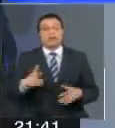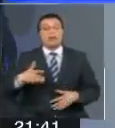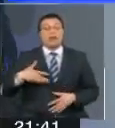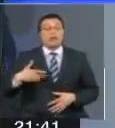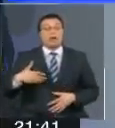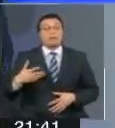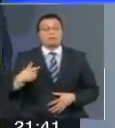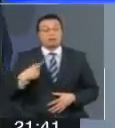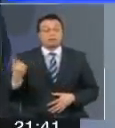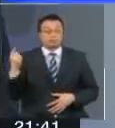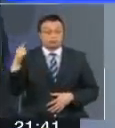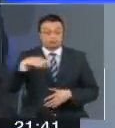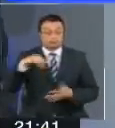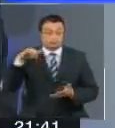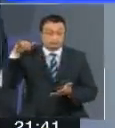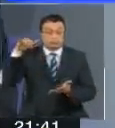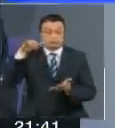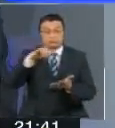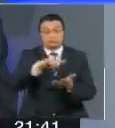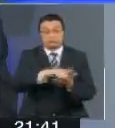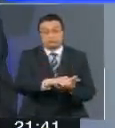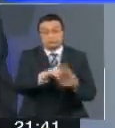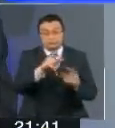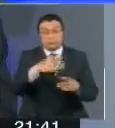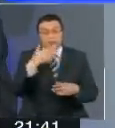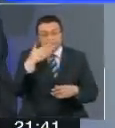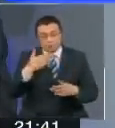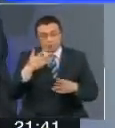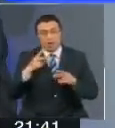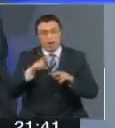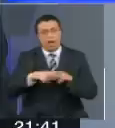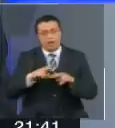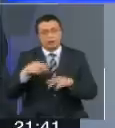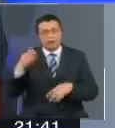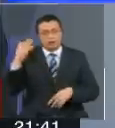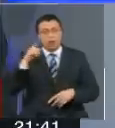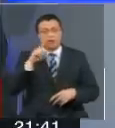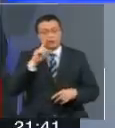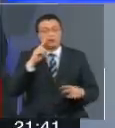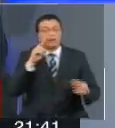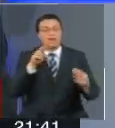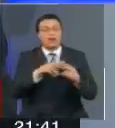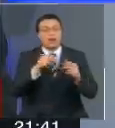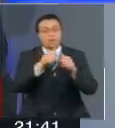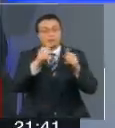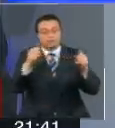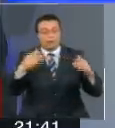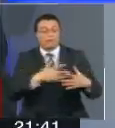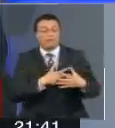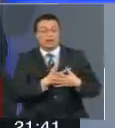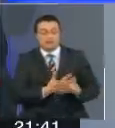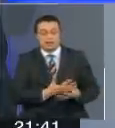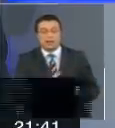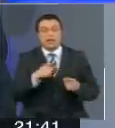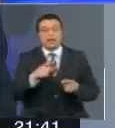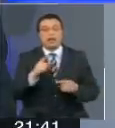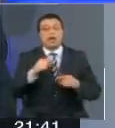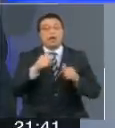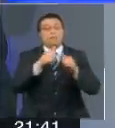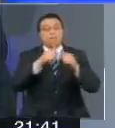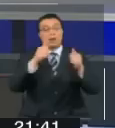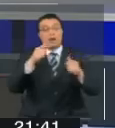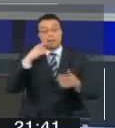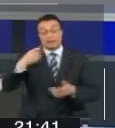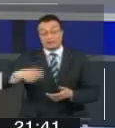Desgraciadamente vengo aterrizando. No, pero me refiero a revelaciones antiguas que tienen que ver con que para la precampaña Michelle Bachelet, para campañas de